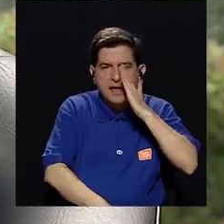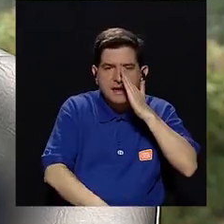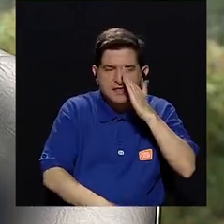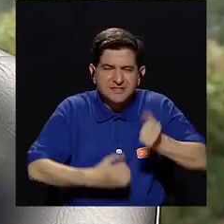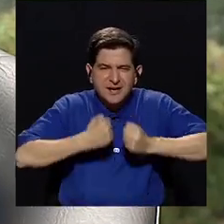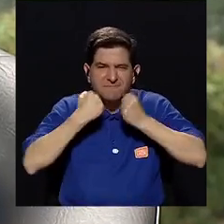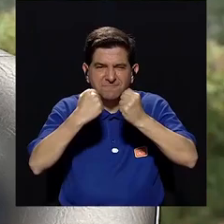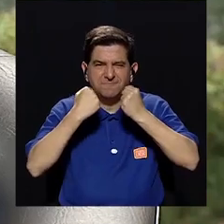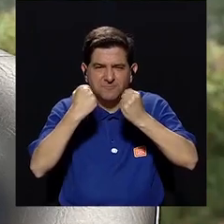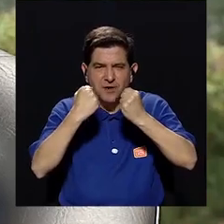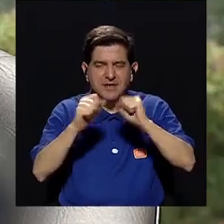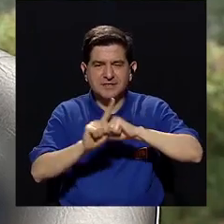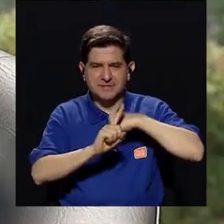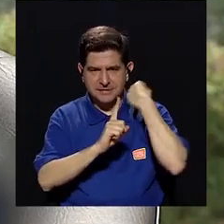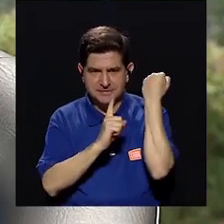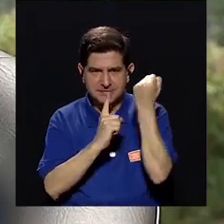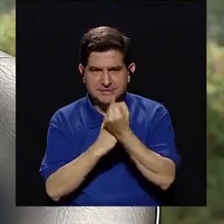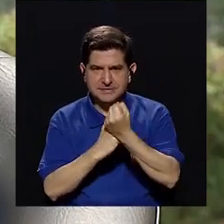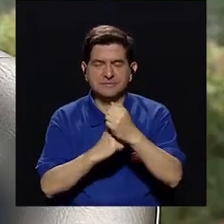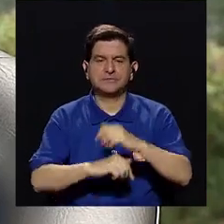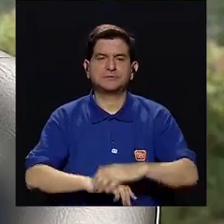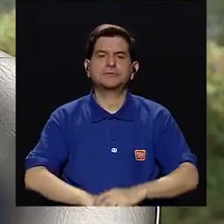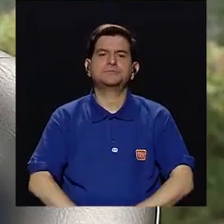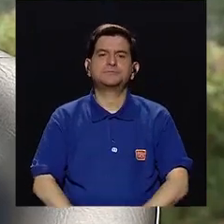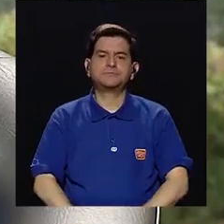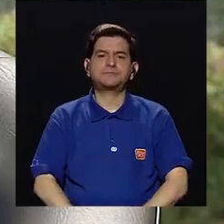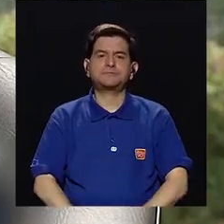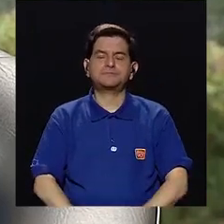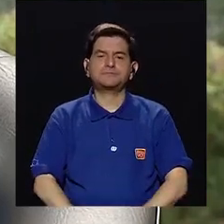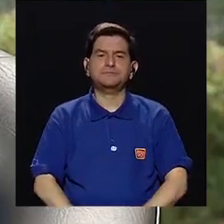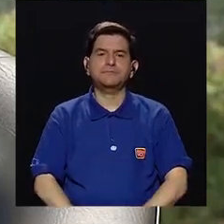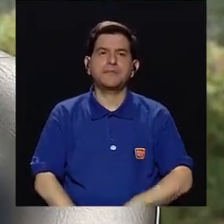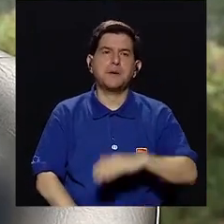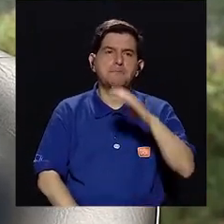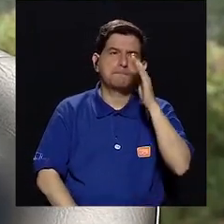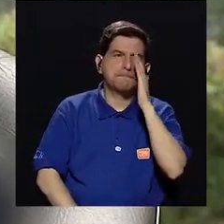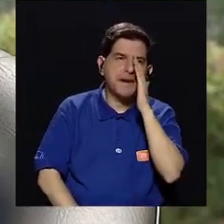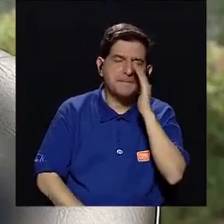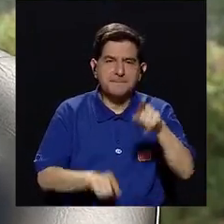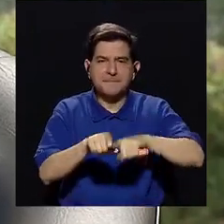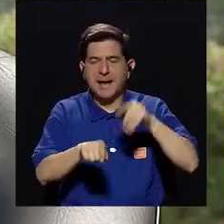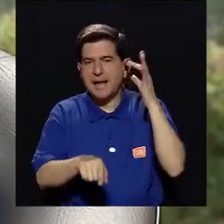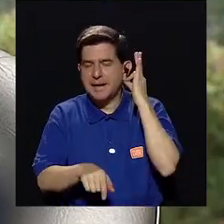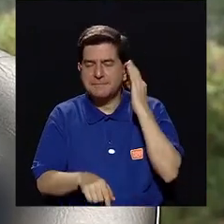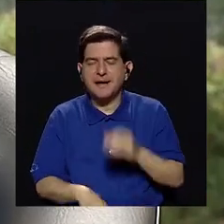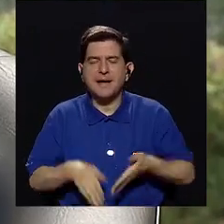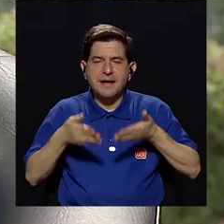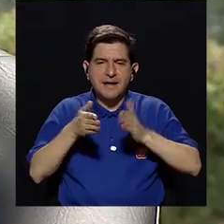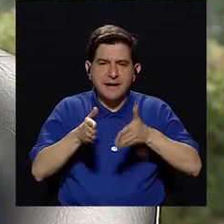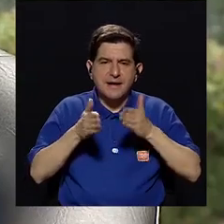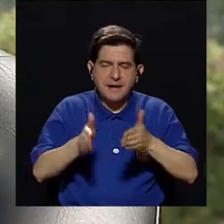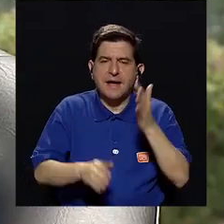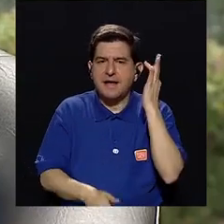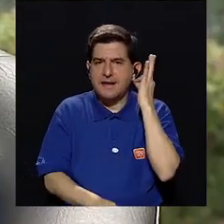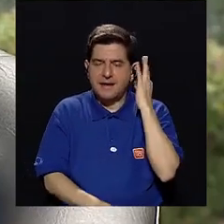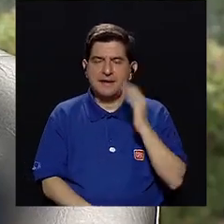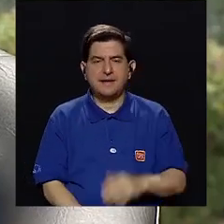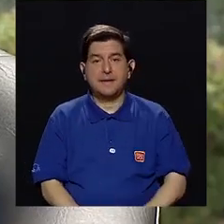fuerte verdad el factor de riesgo es mucho mayor mamá hermanas hijas